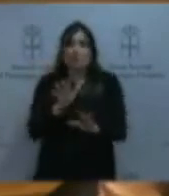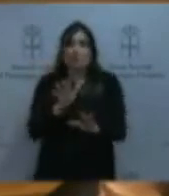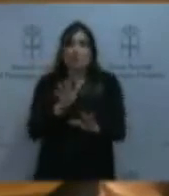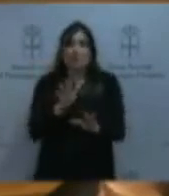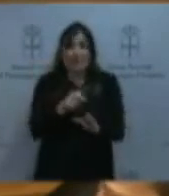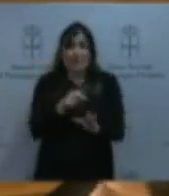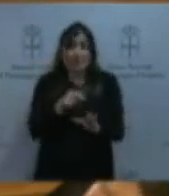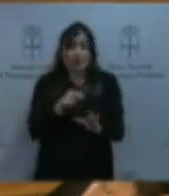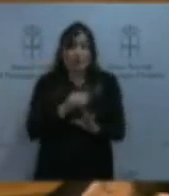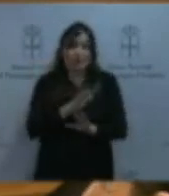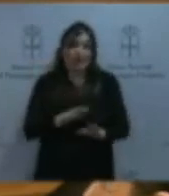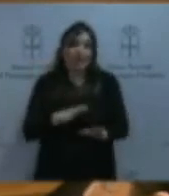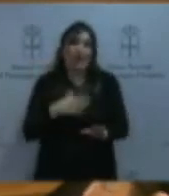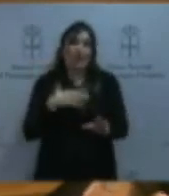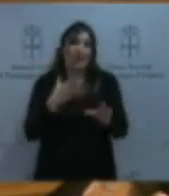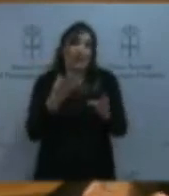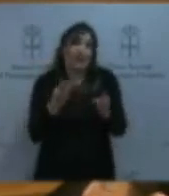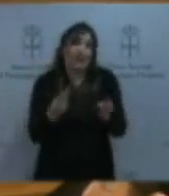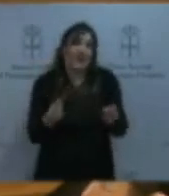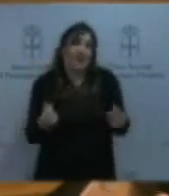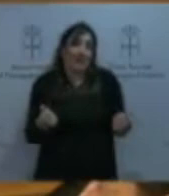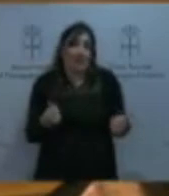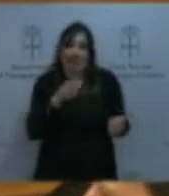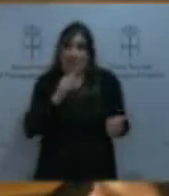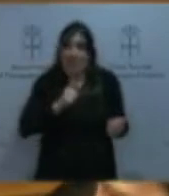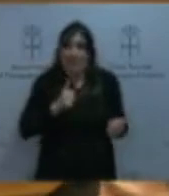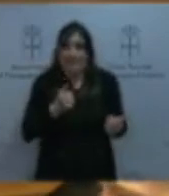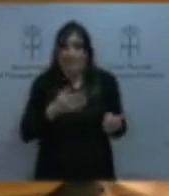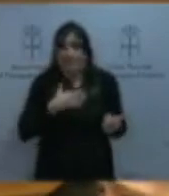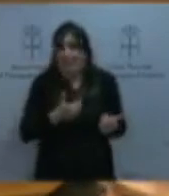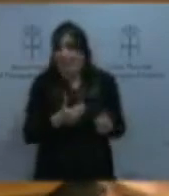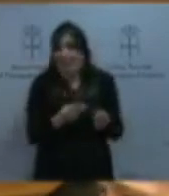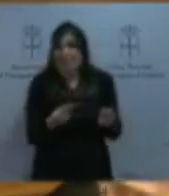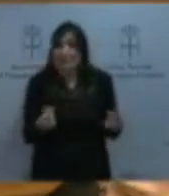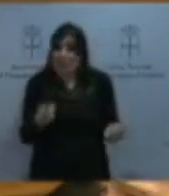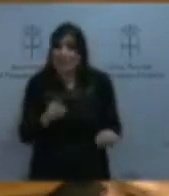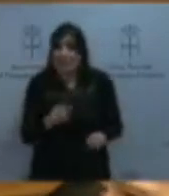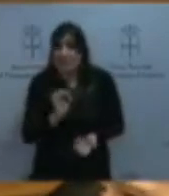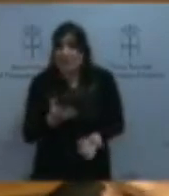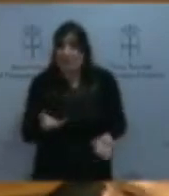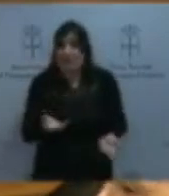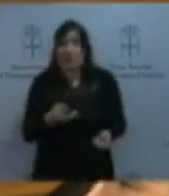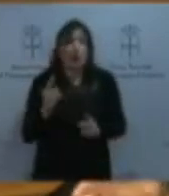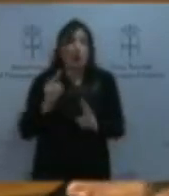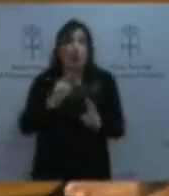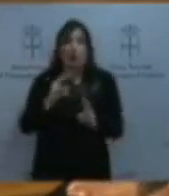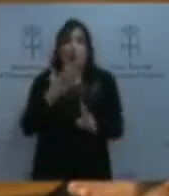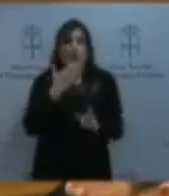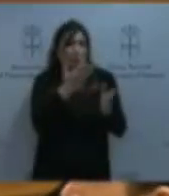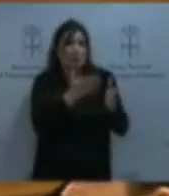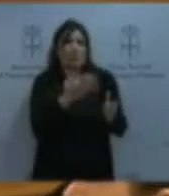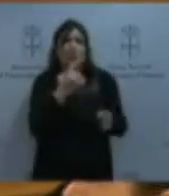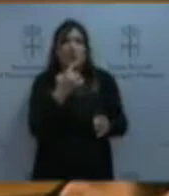desaparecer. Y ya no le digo de otros, oiga, porque miren lo que está haciendo. Os hablaba de del petróleo, ¿es verdad?